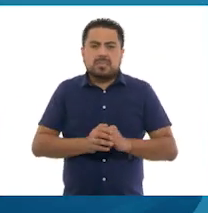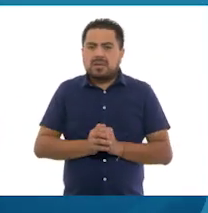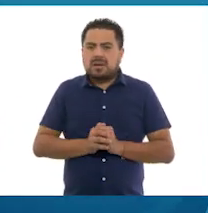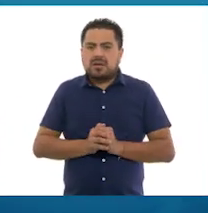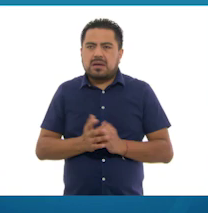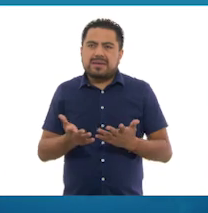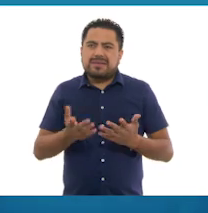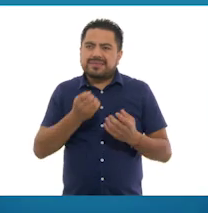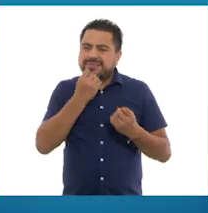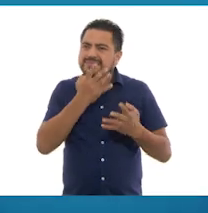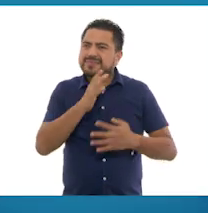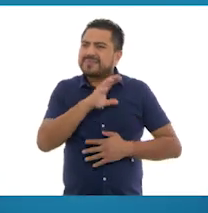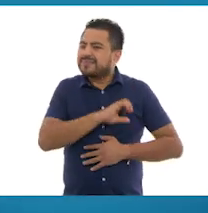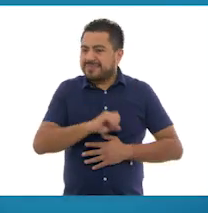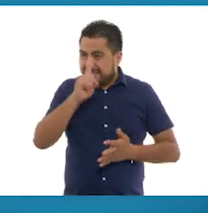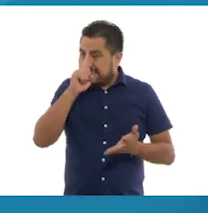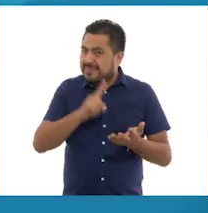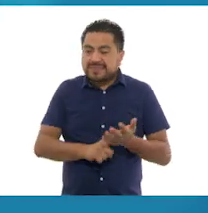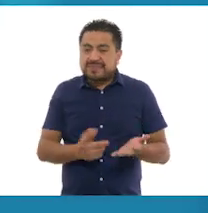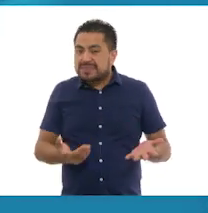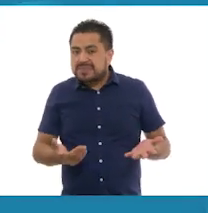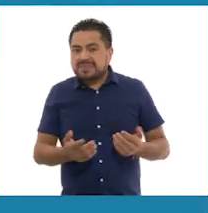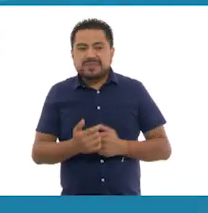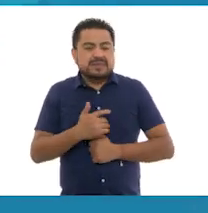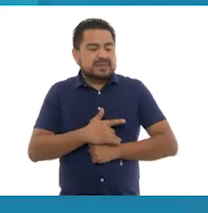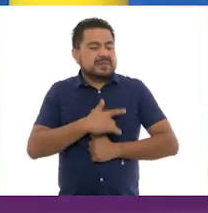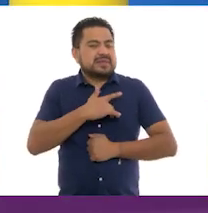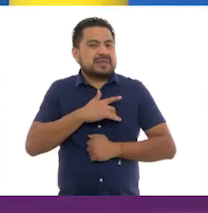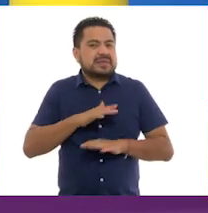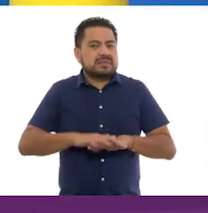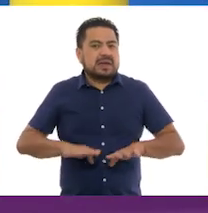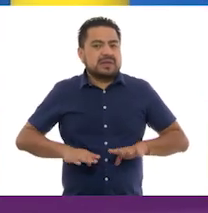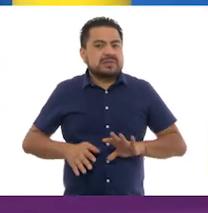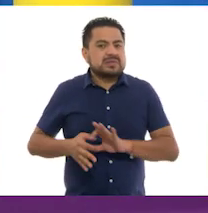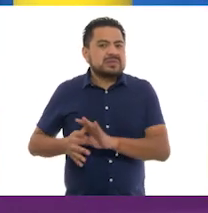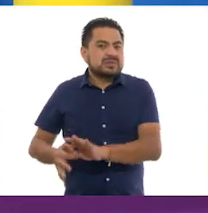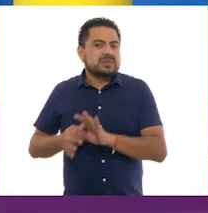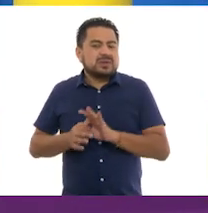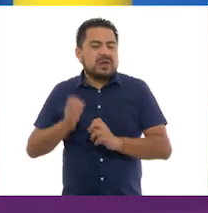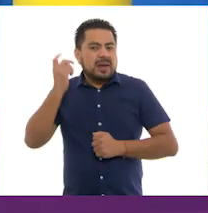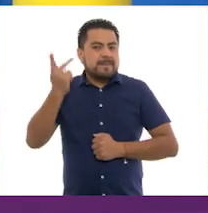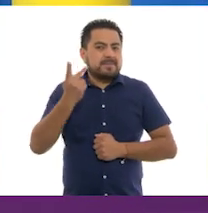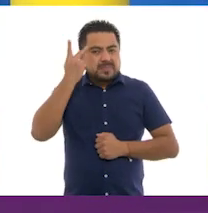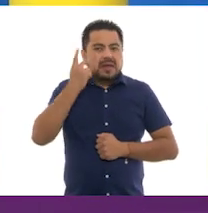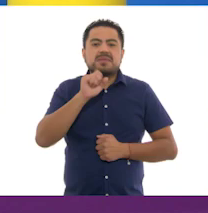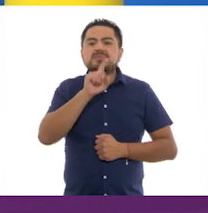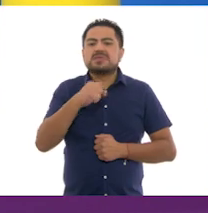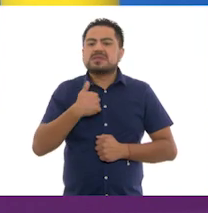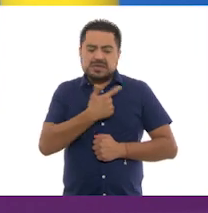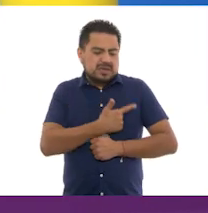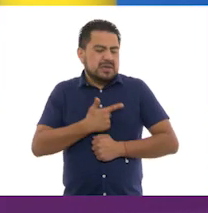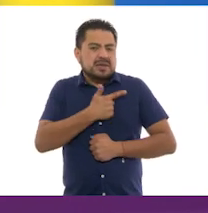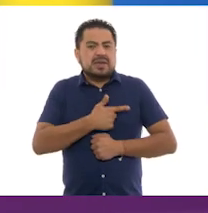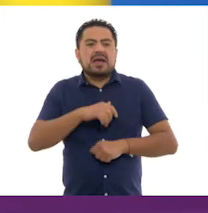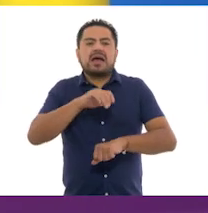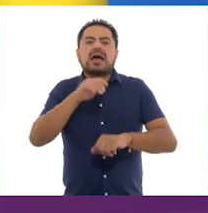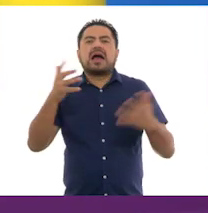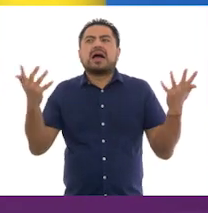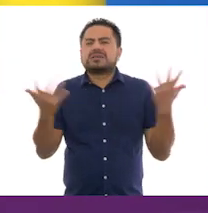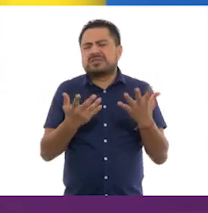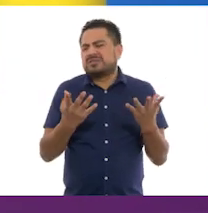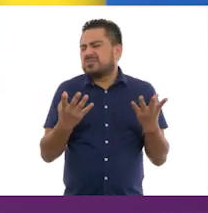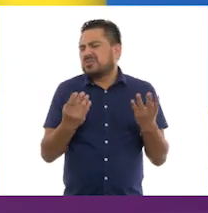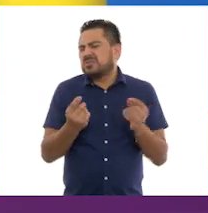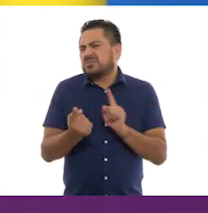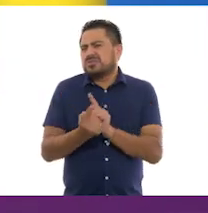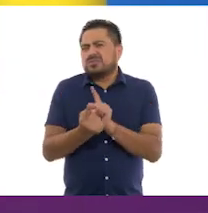poco no les encantó? Me sentí muy identificado con el principito porque a mí también me gusta tener y hacer muchos